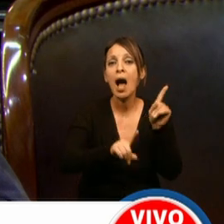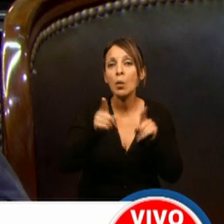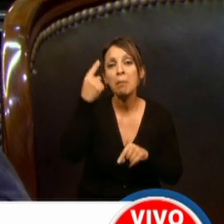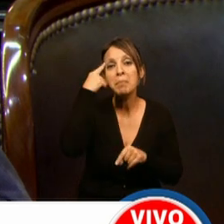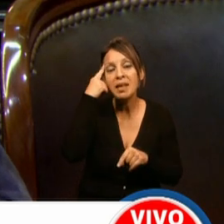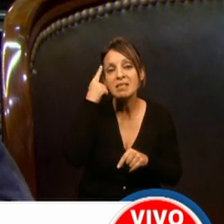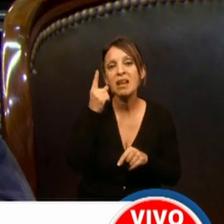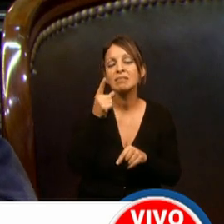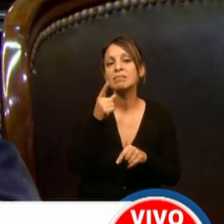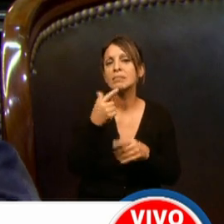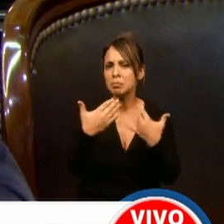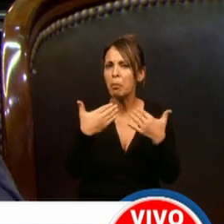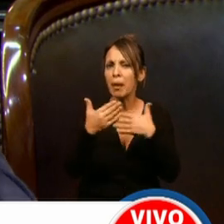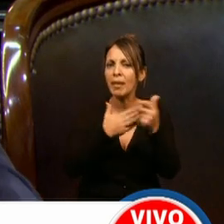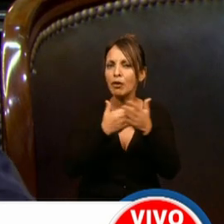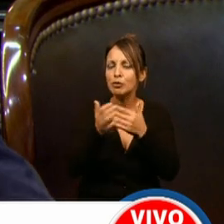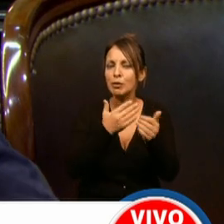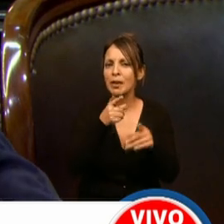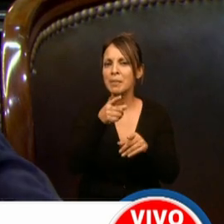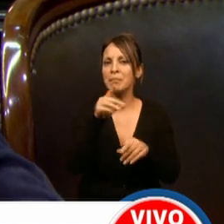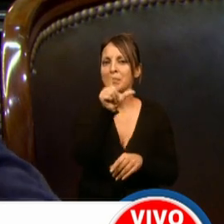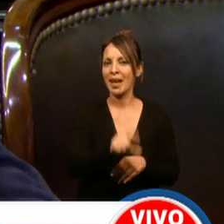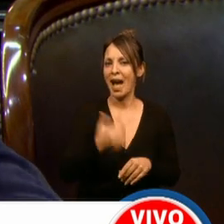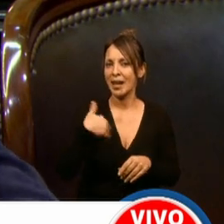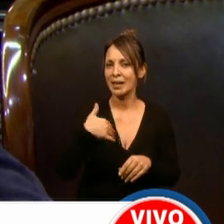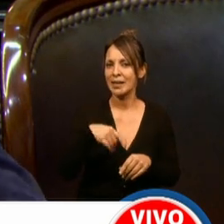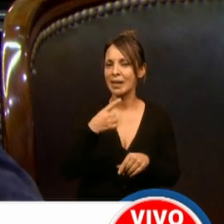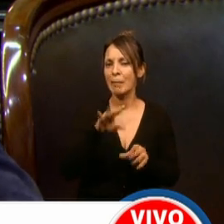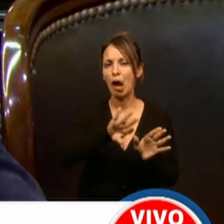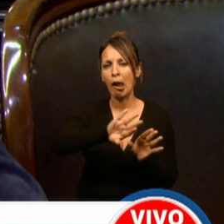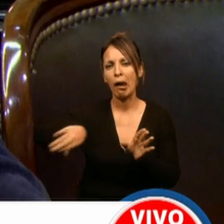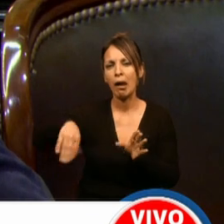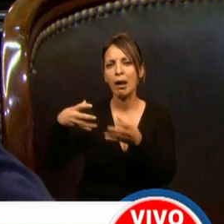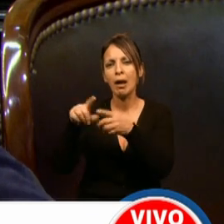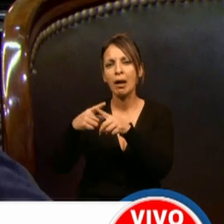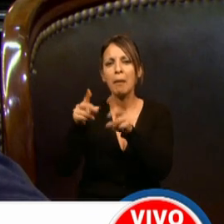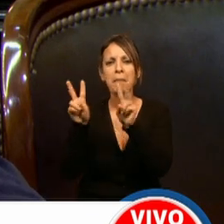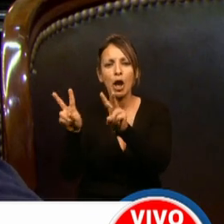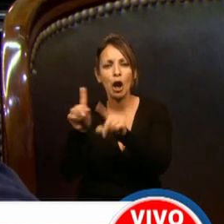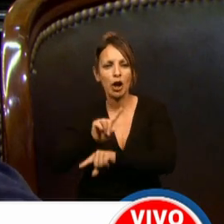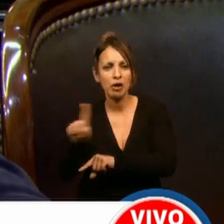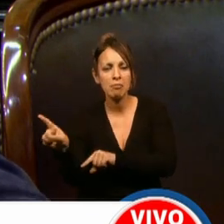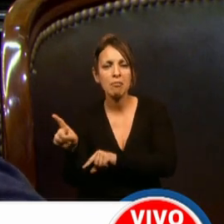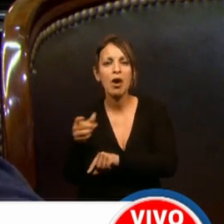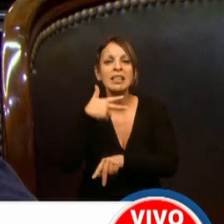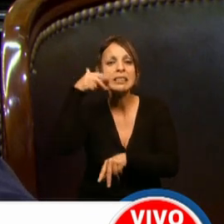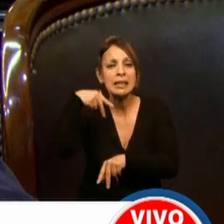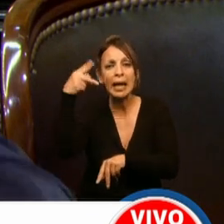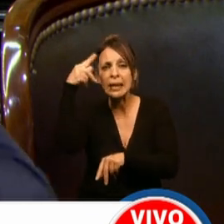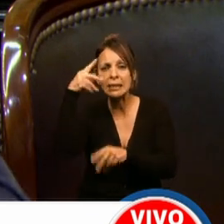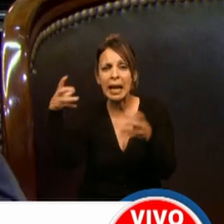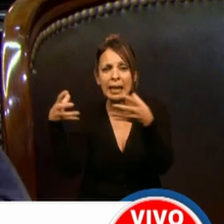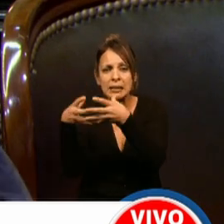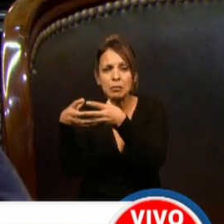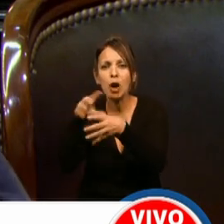posible construir una argentina sin peronismo aquellos que sueñan con una argentina sin quisiéramos aquellos que